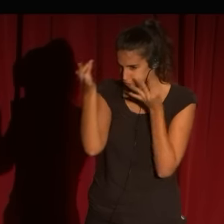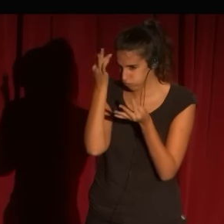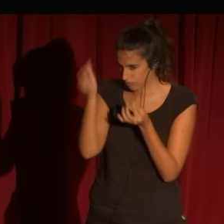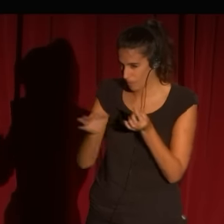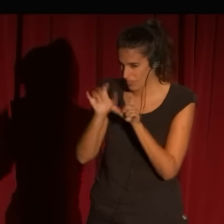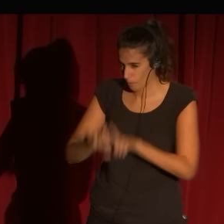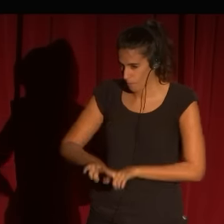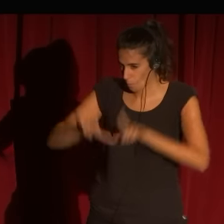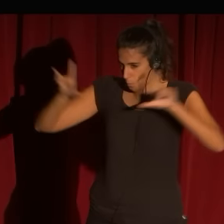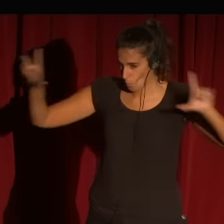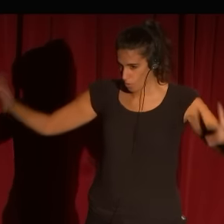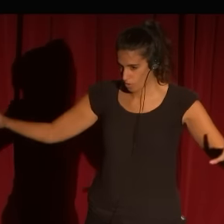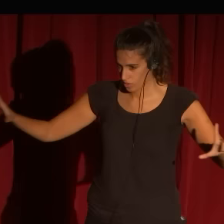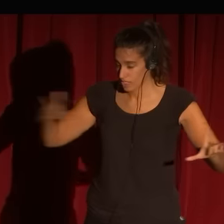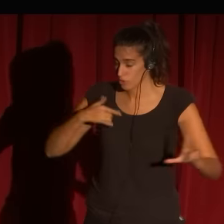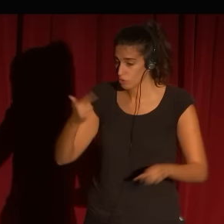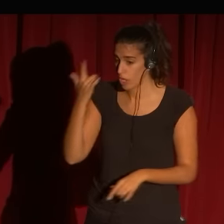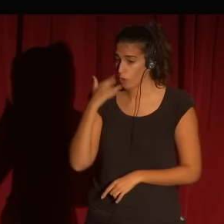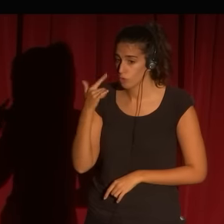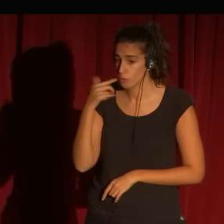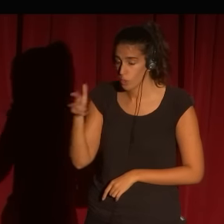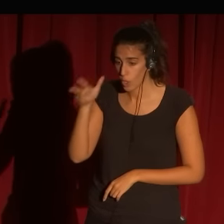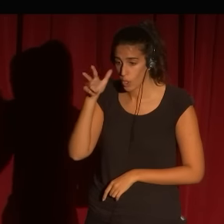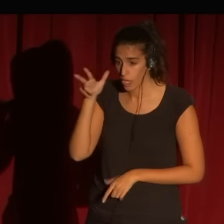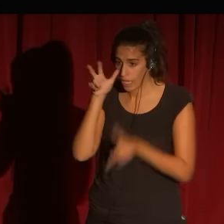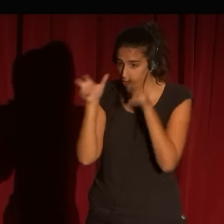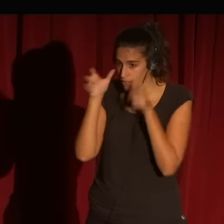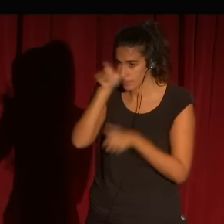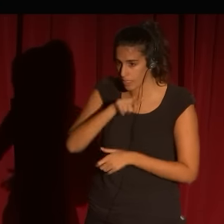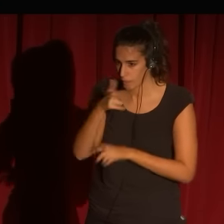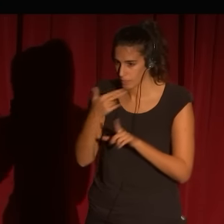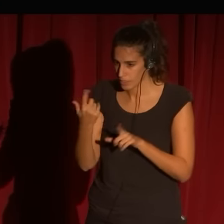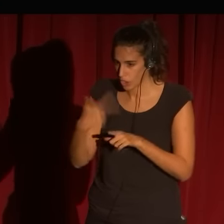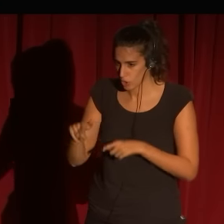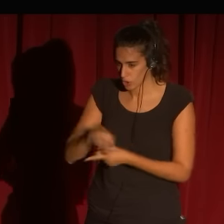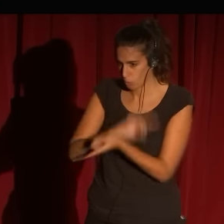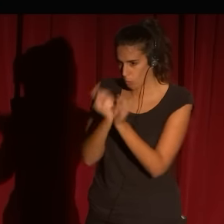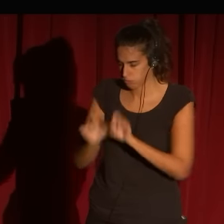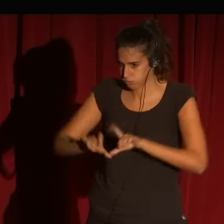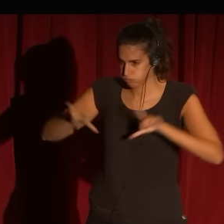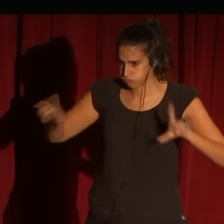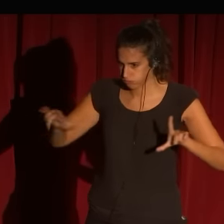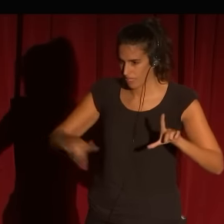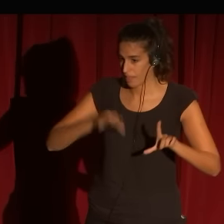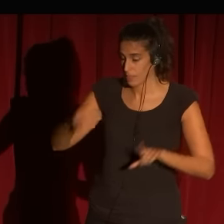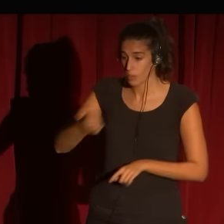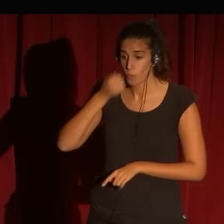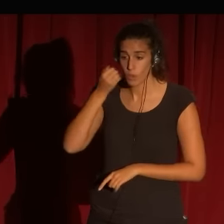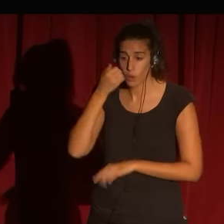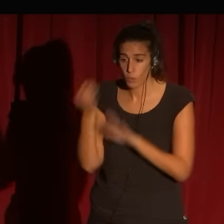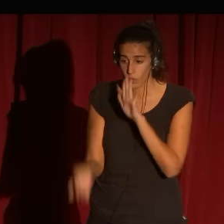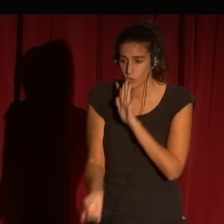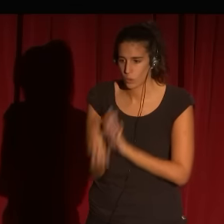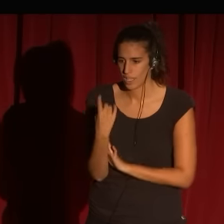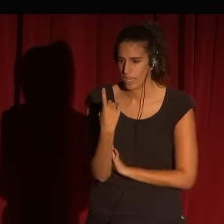grandes y estamos acostumbrando a la vista de coleccionistas y de pintores a pintar estas cosas y que el bodegón cuando surge